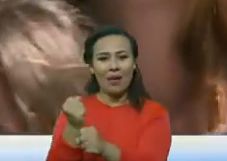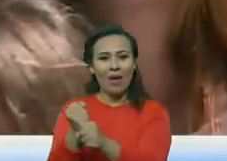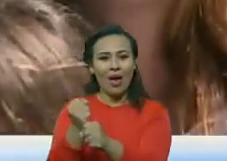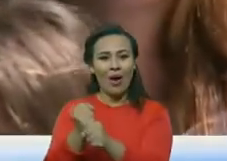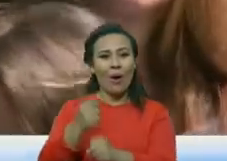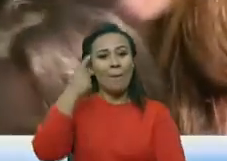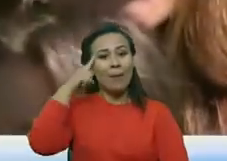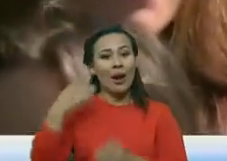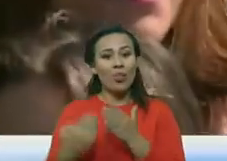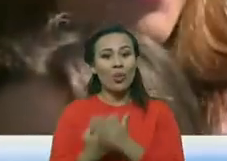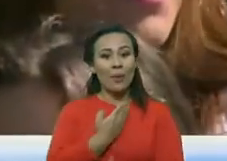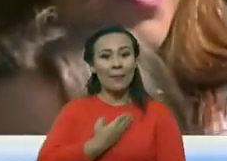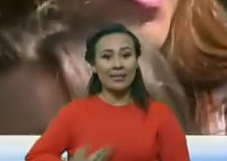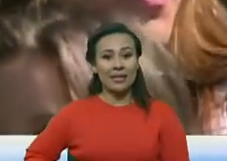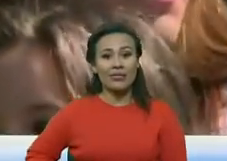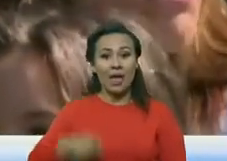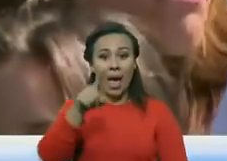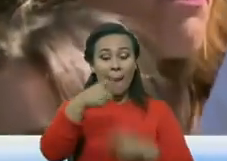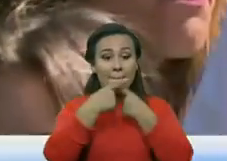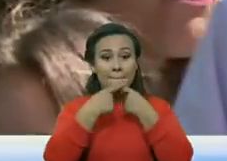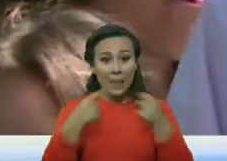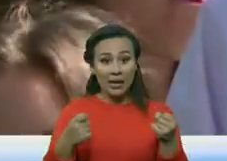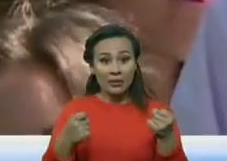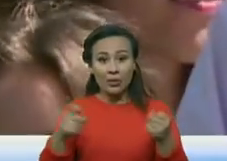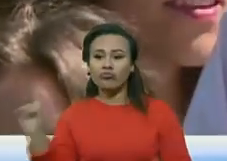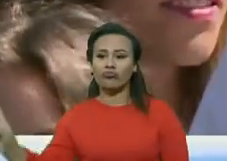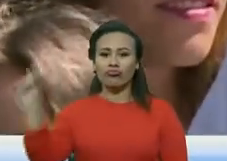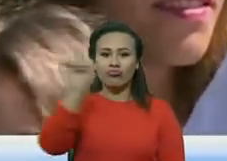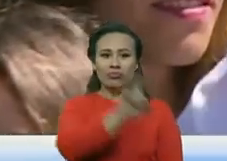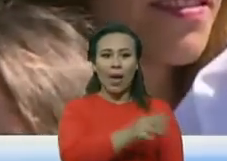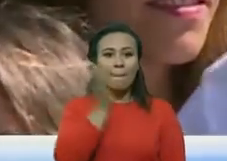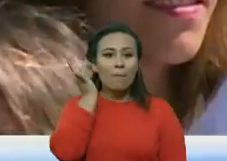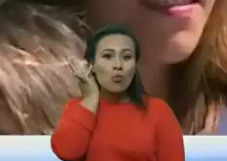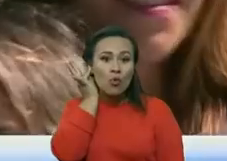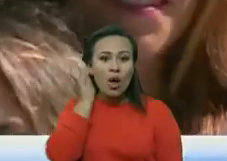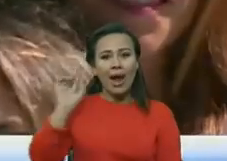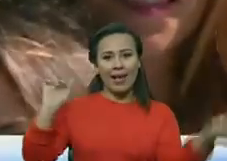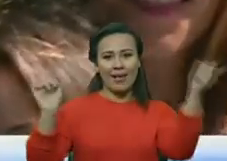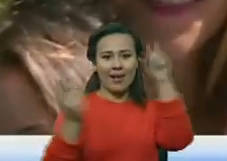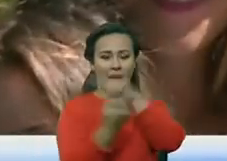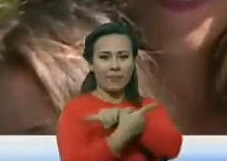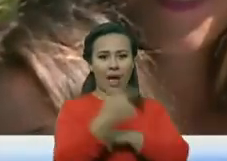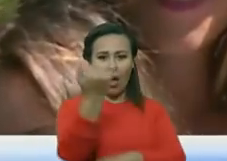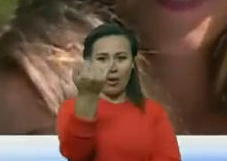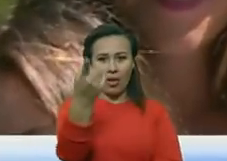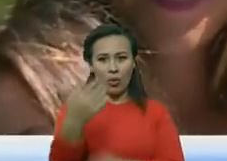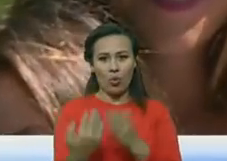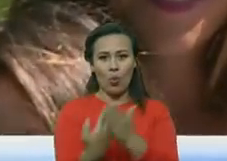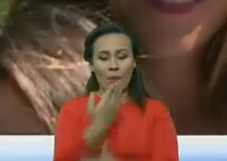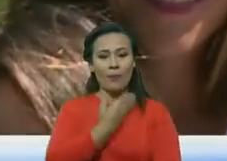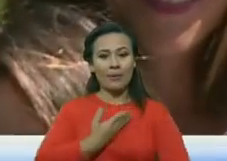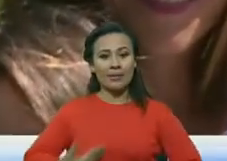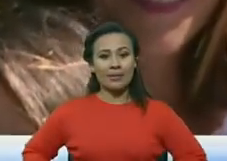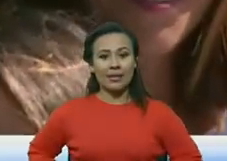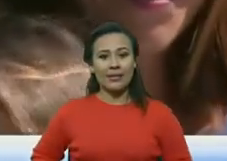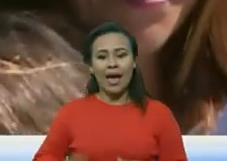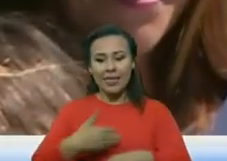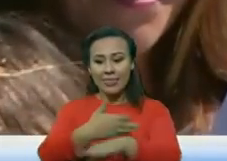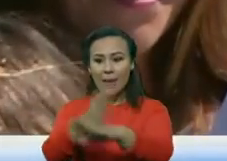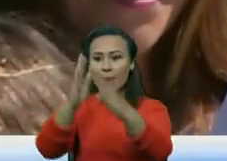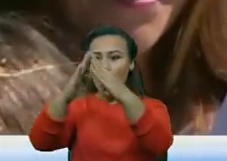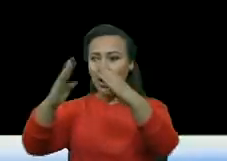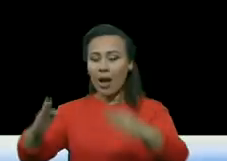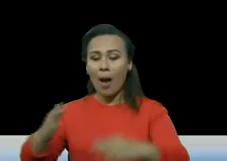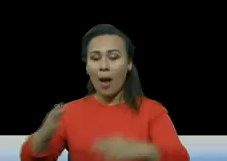marzo volverá a suceder a la socialista Michelle Bachelet en La Moneda. Y los tiempos mejores van a llegar a todos los hogares